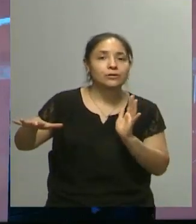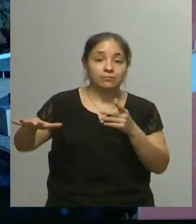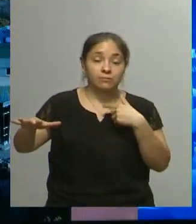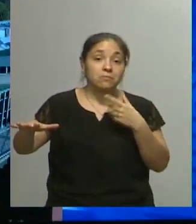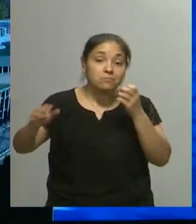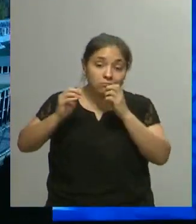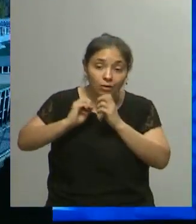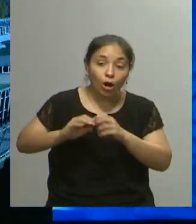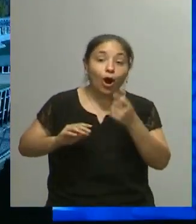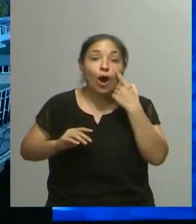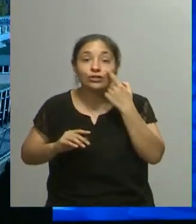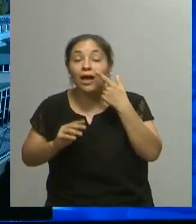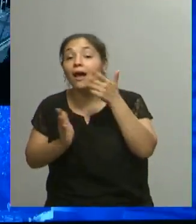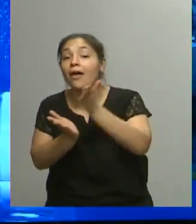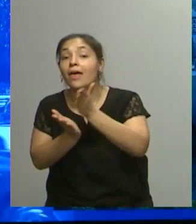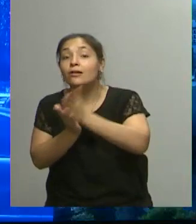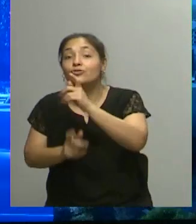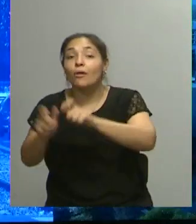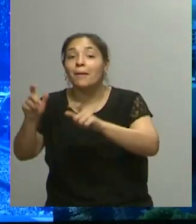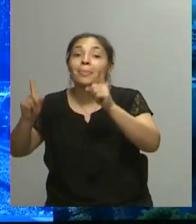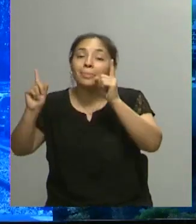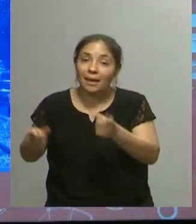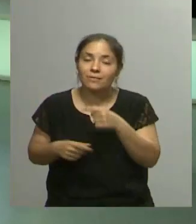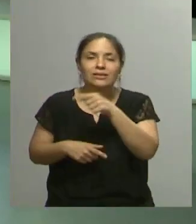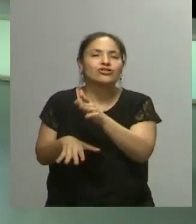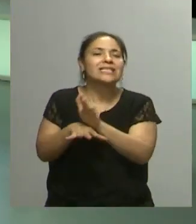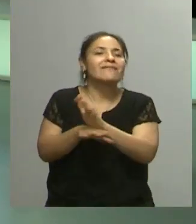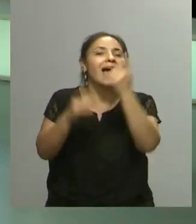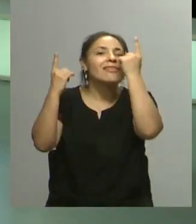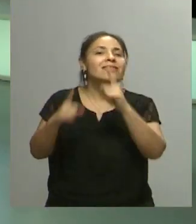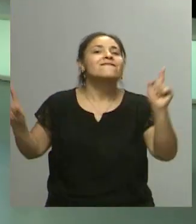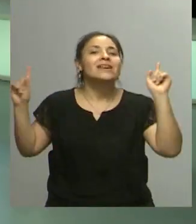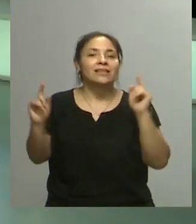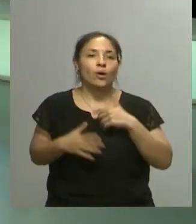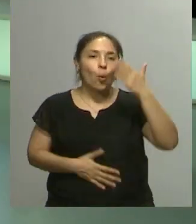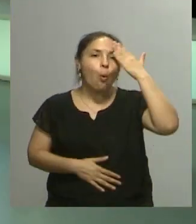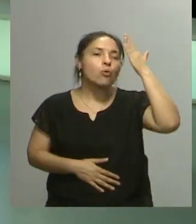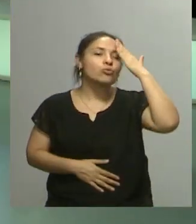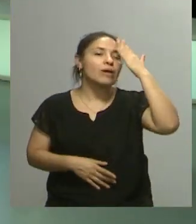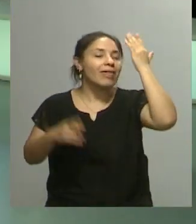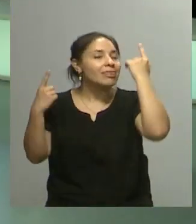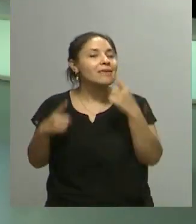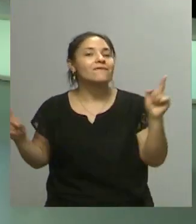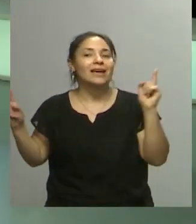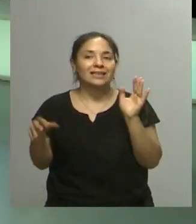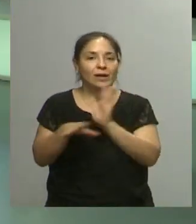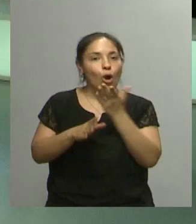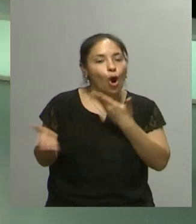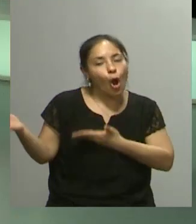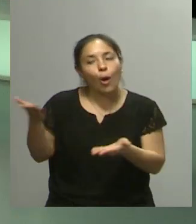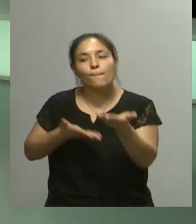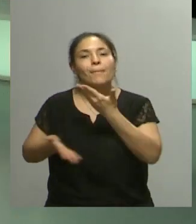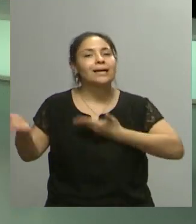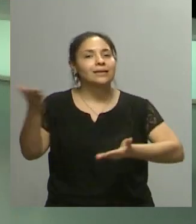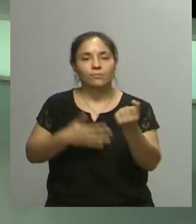conocerlo en cuanto a derechos humanos, sino a que son cosas distintas. Me parece que culturalmente nos tiene que enriquecer.